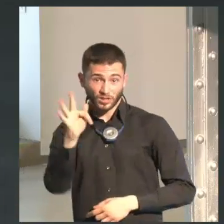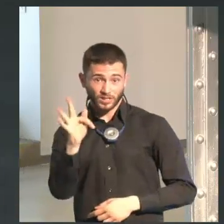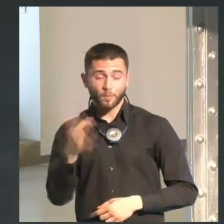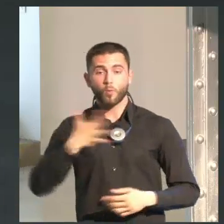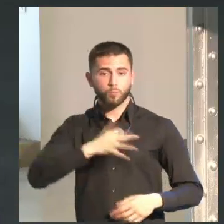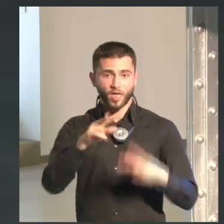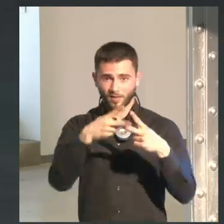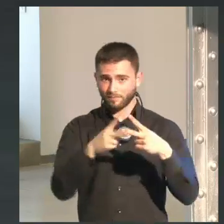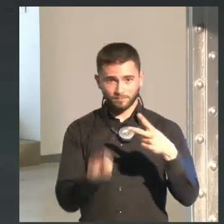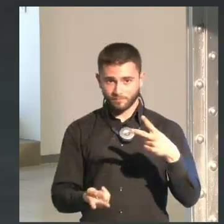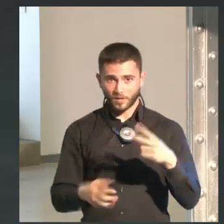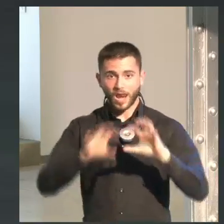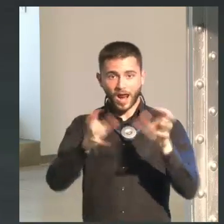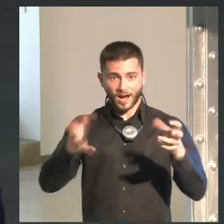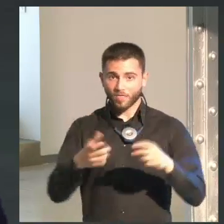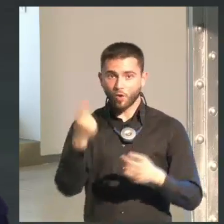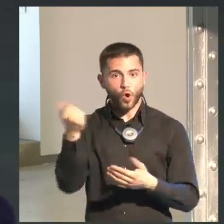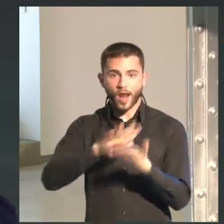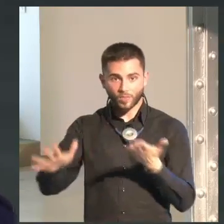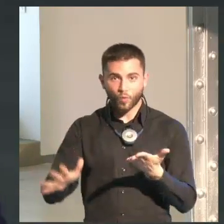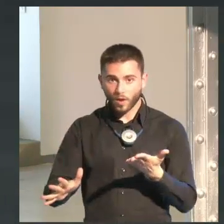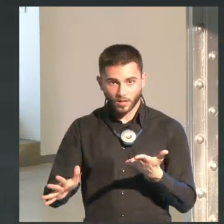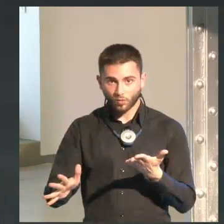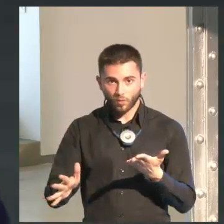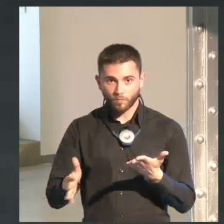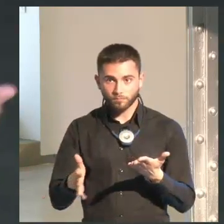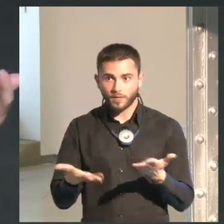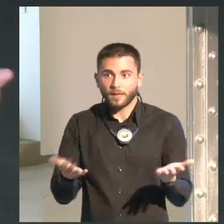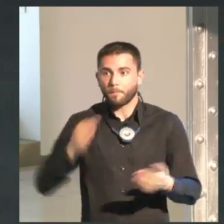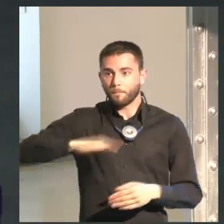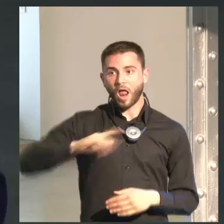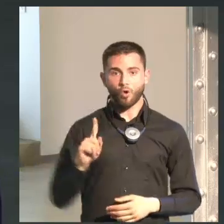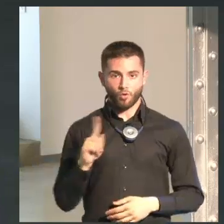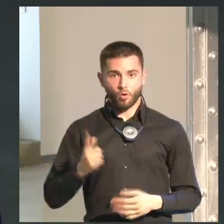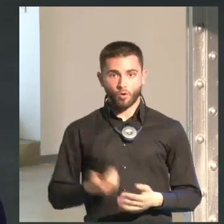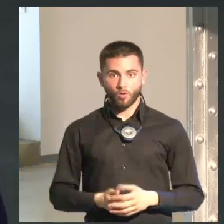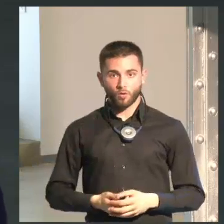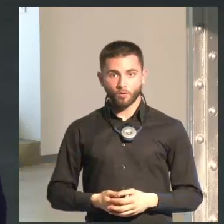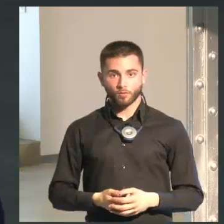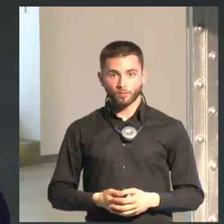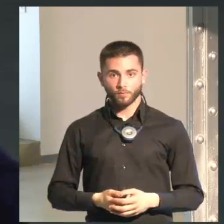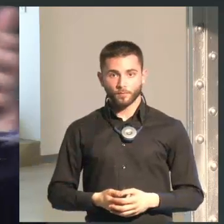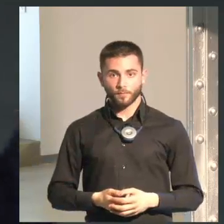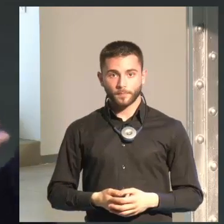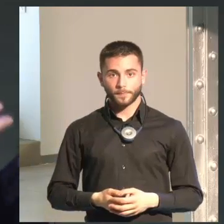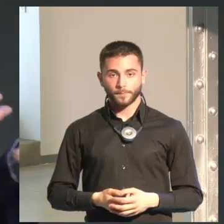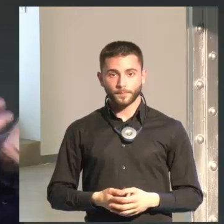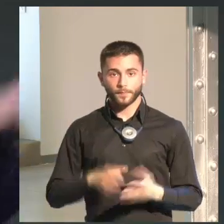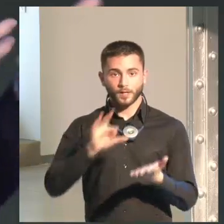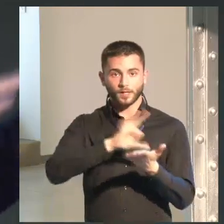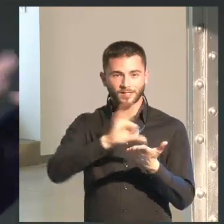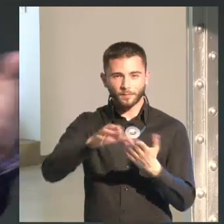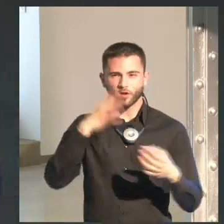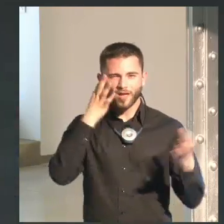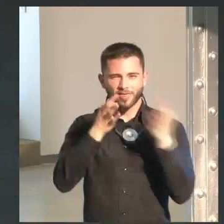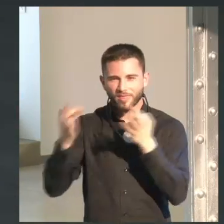funcionan siendo gratuito para el usuario. Y no lo percibimos como malos. Entonces, ahora, que los servicios que sobreexplotan nuestros datos